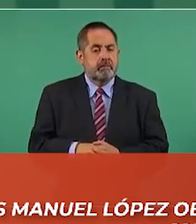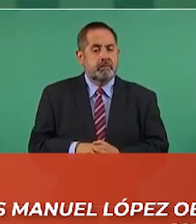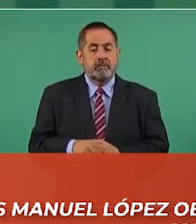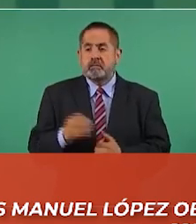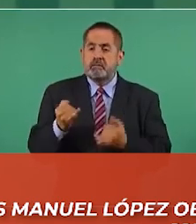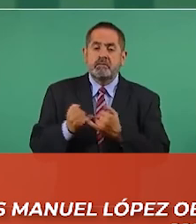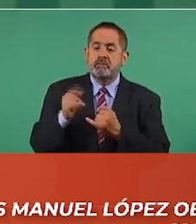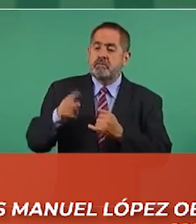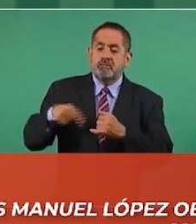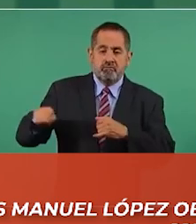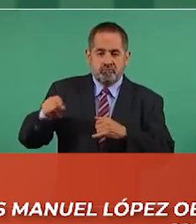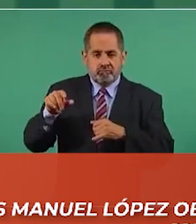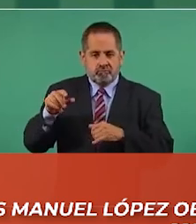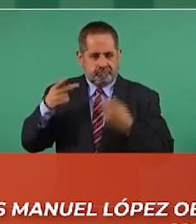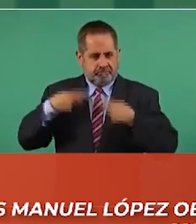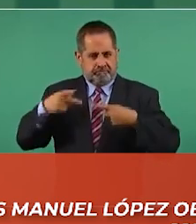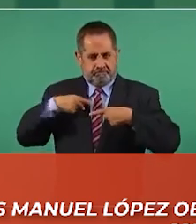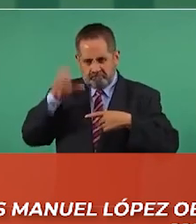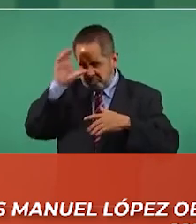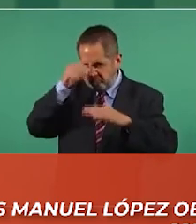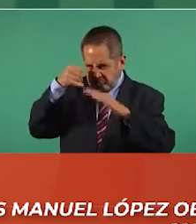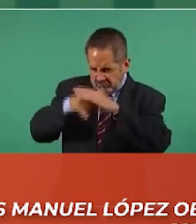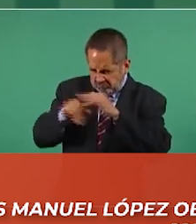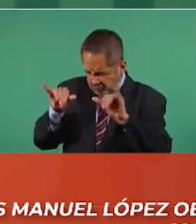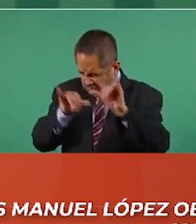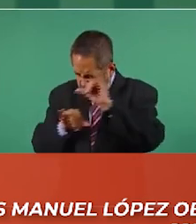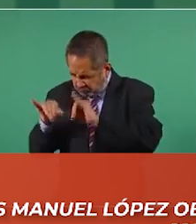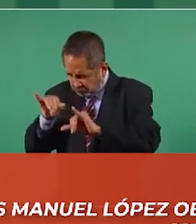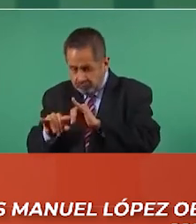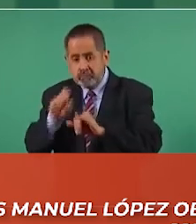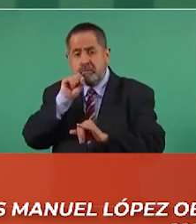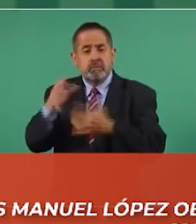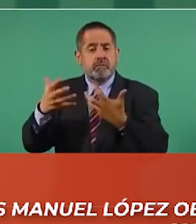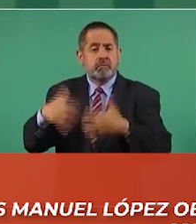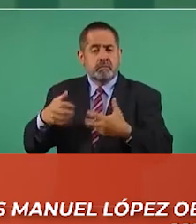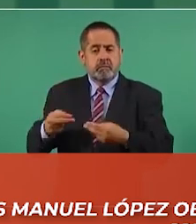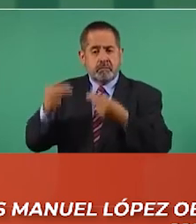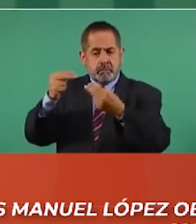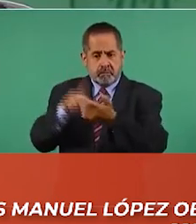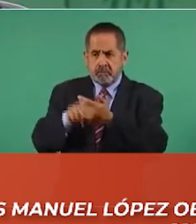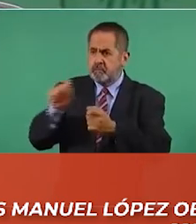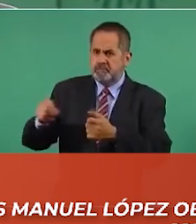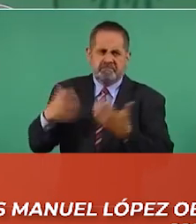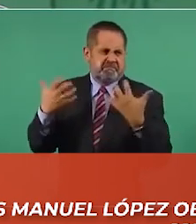Tanto los científicos como las empresas,